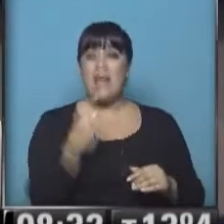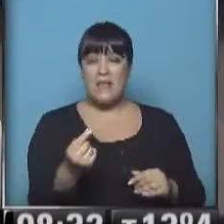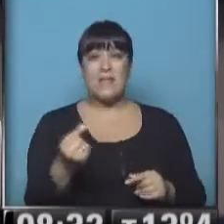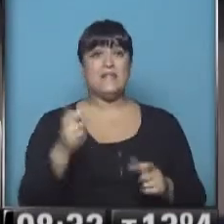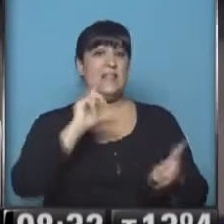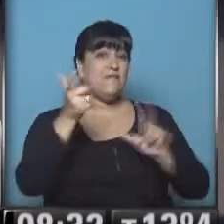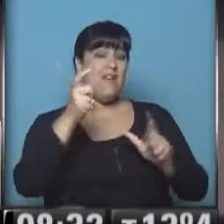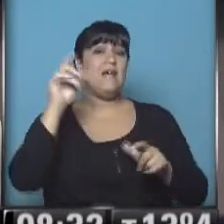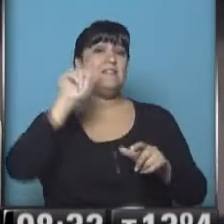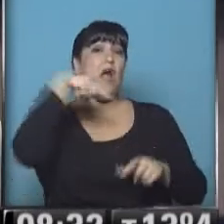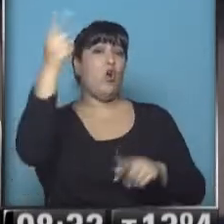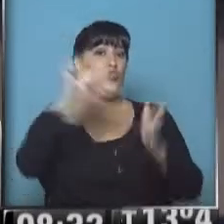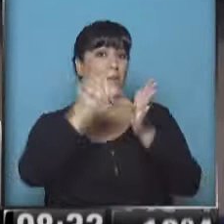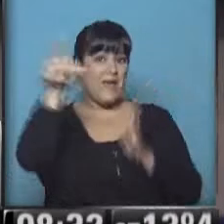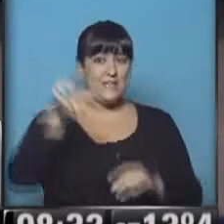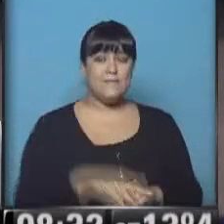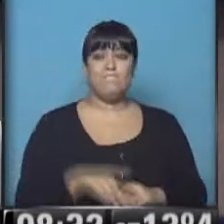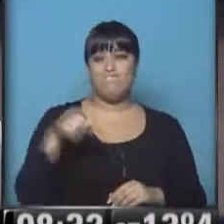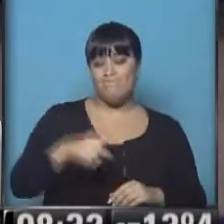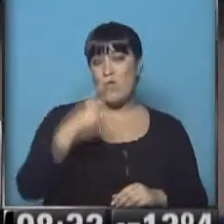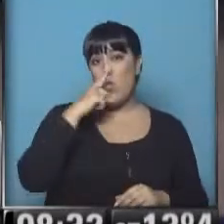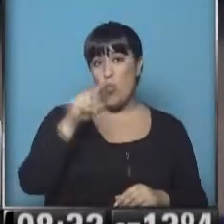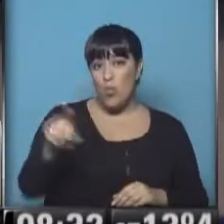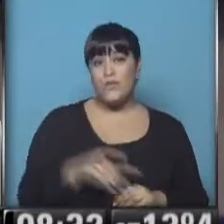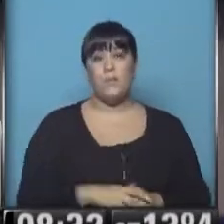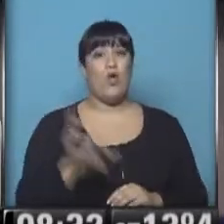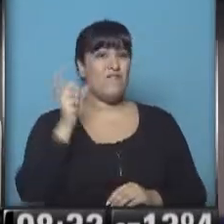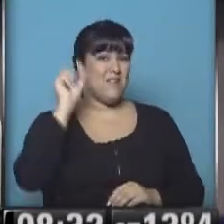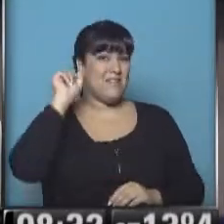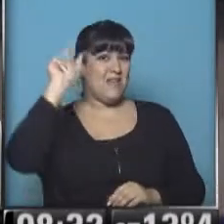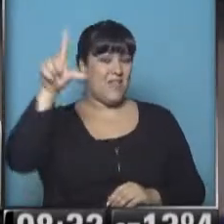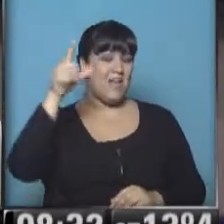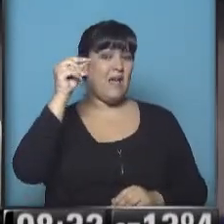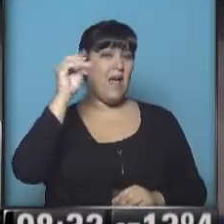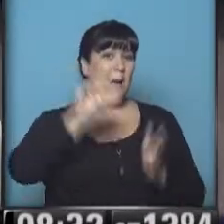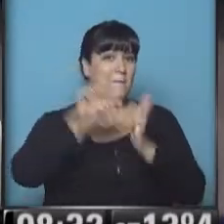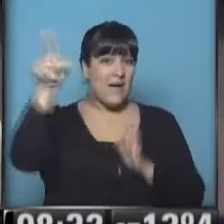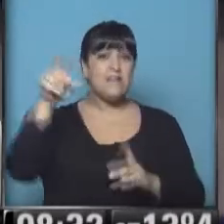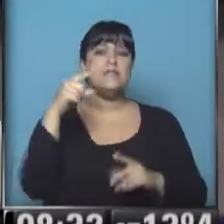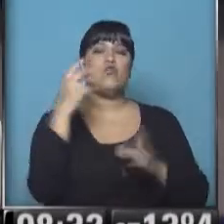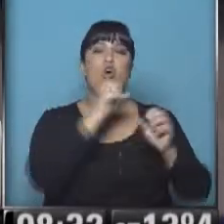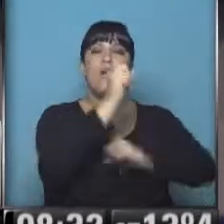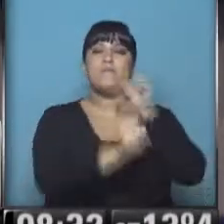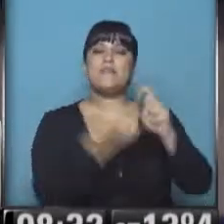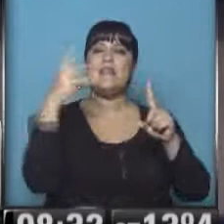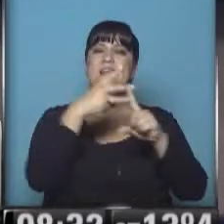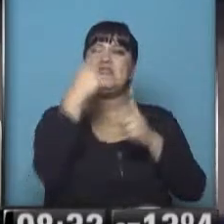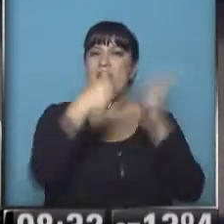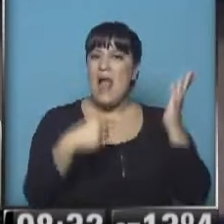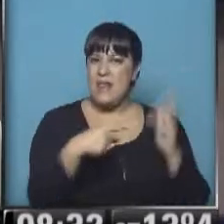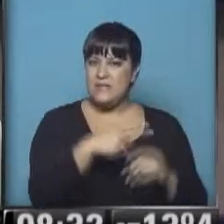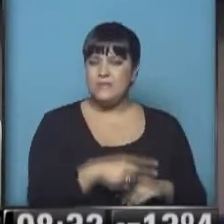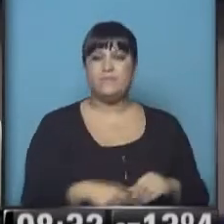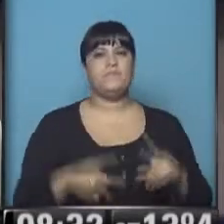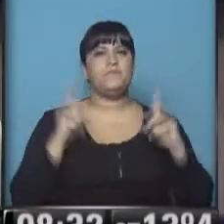diferencia veamos esto este último caso se ha dado cerealeras con exportadora cerealeras y también se